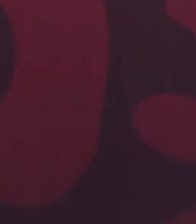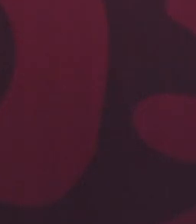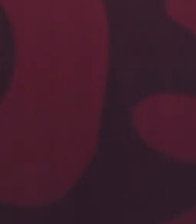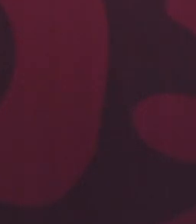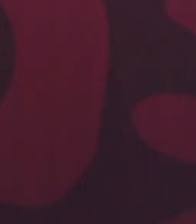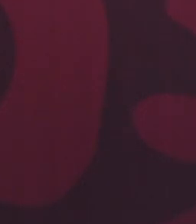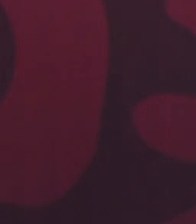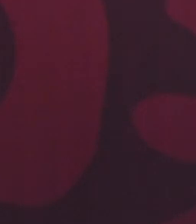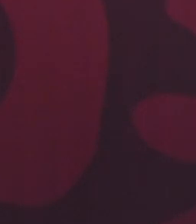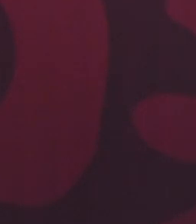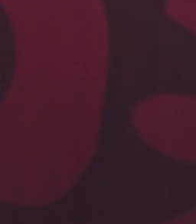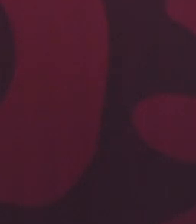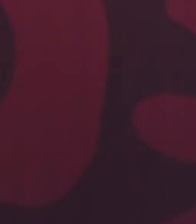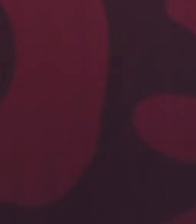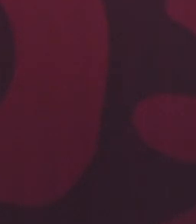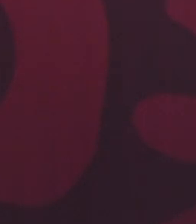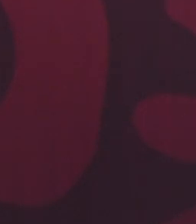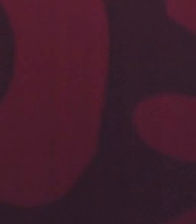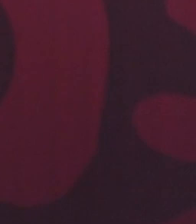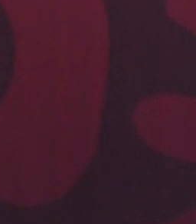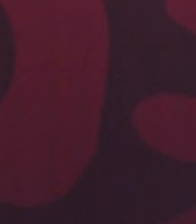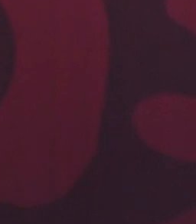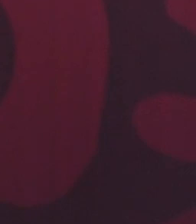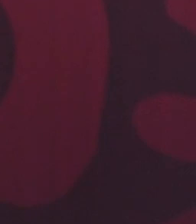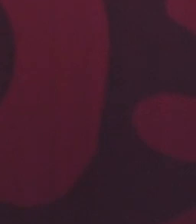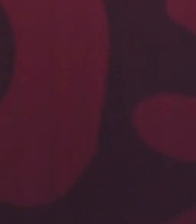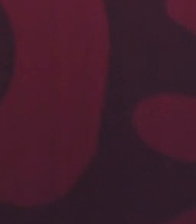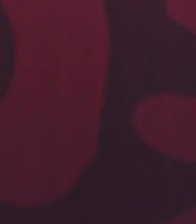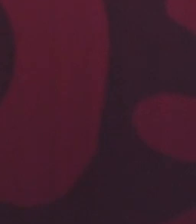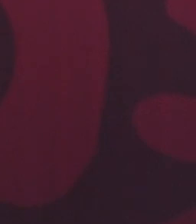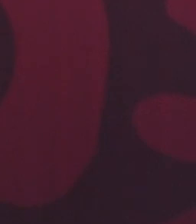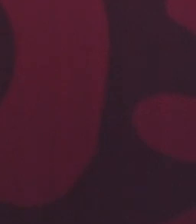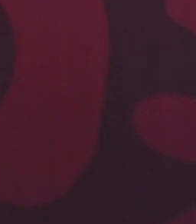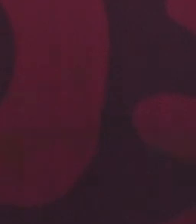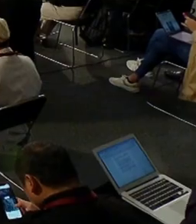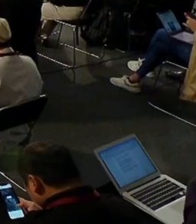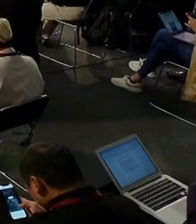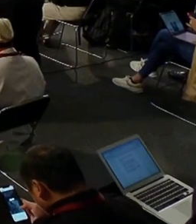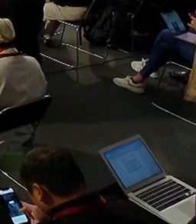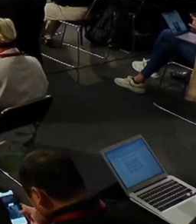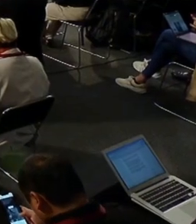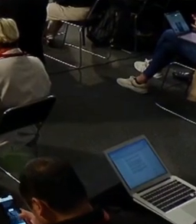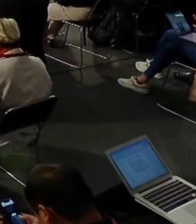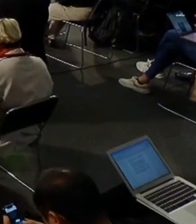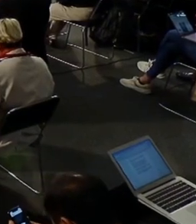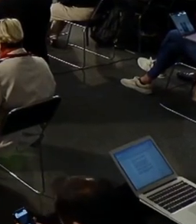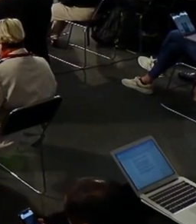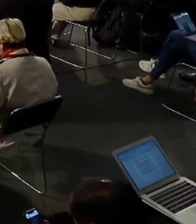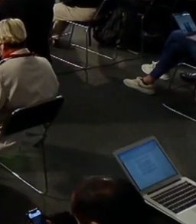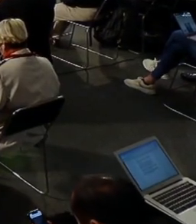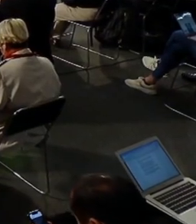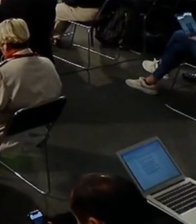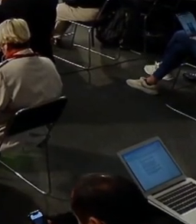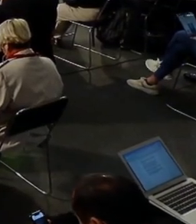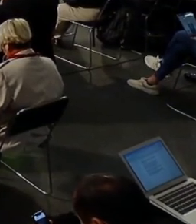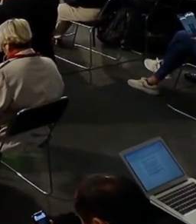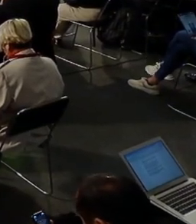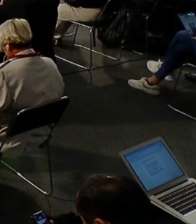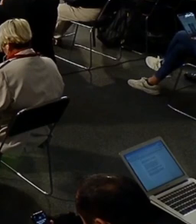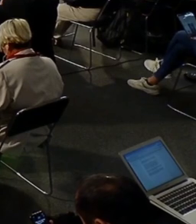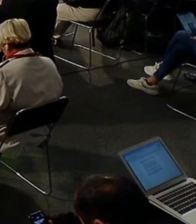si esos que declararon que no va a pasar pues ya ni siquiera están ahí ahorita están de